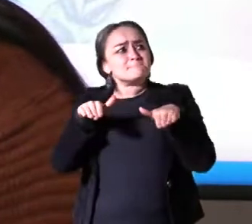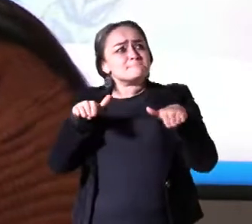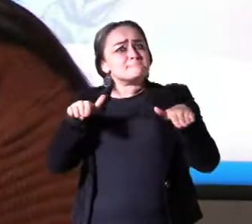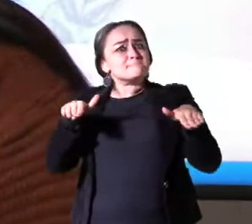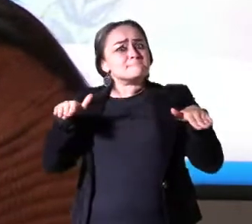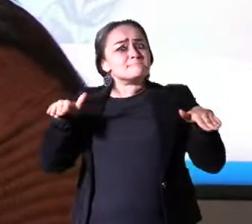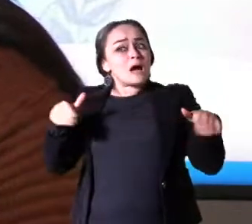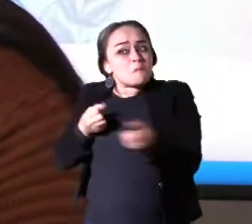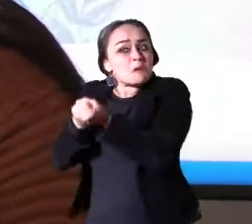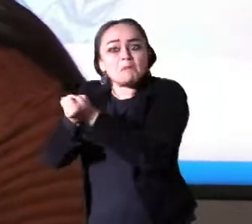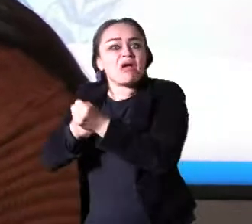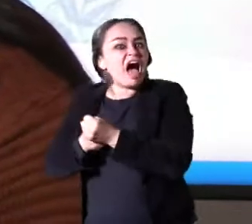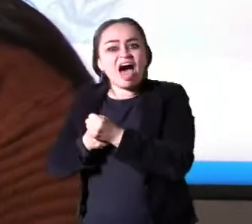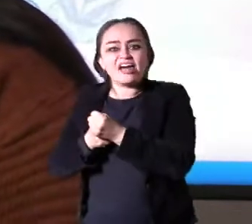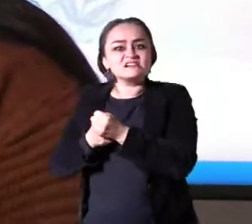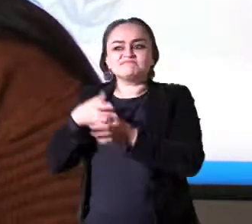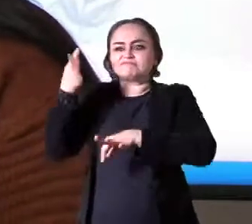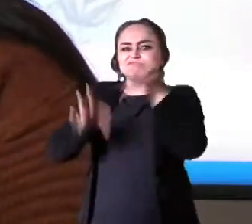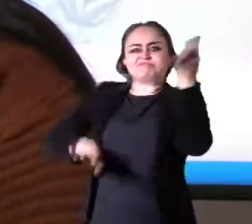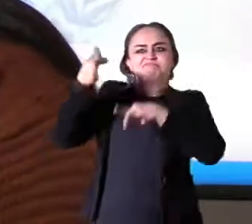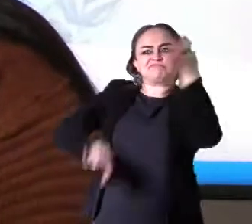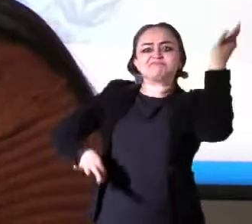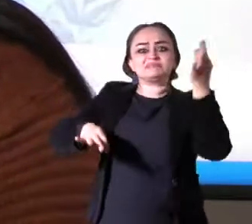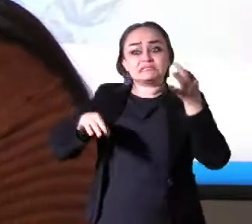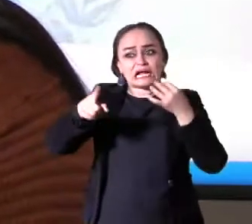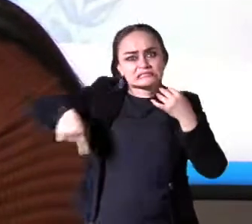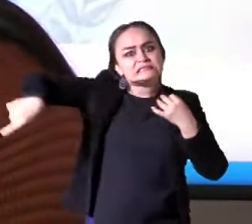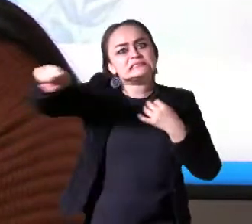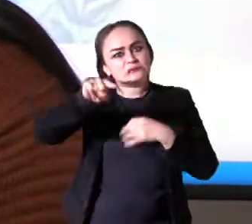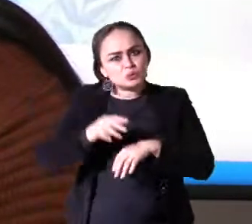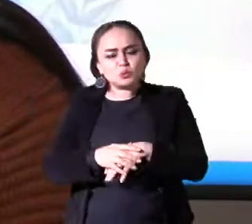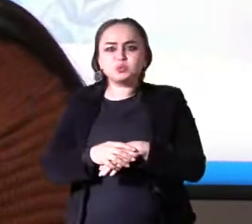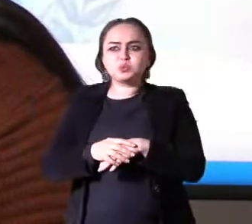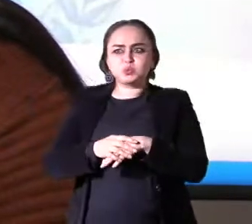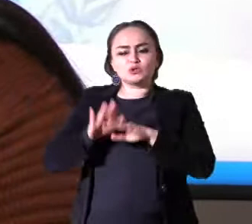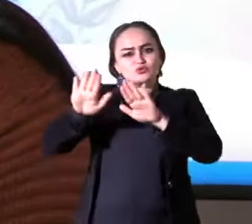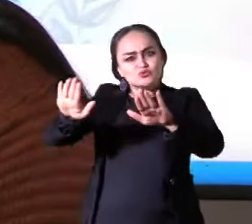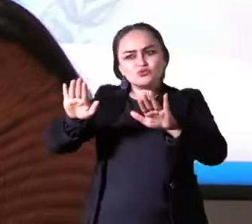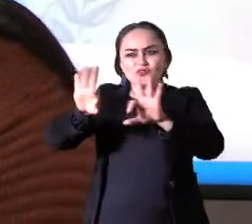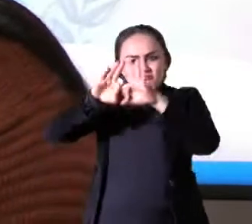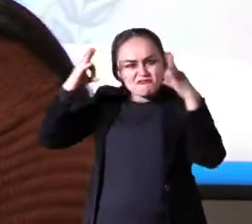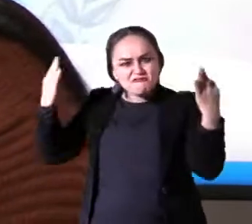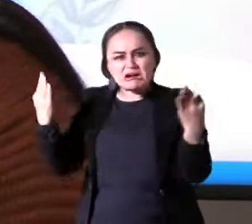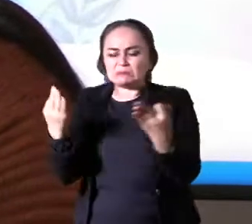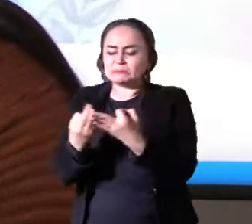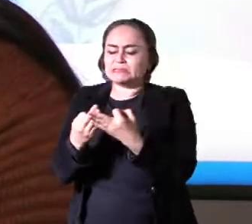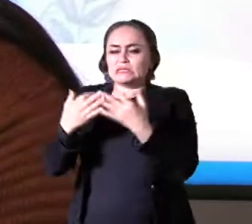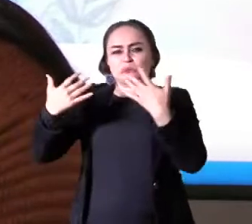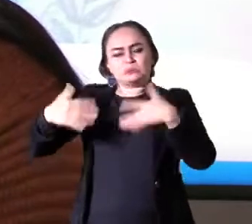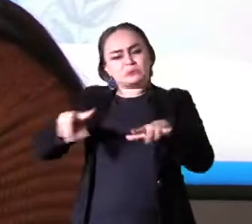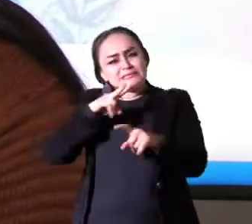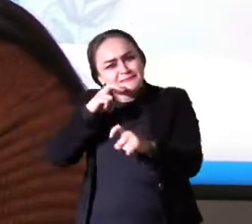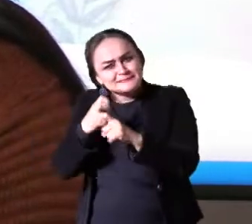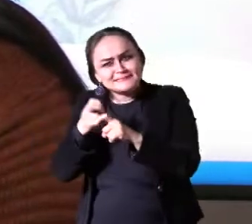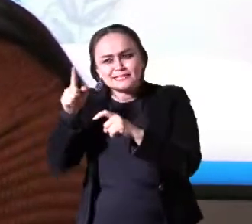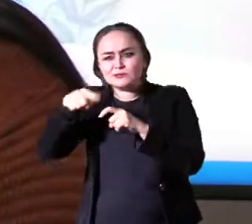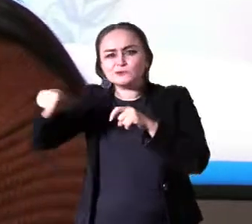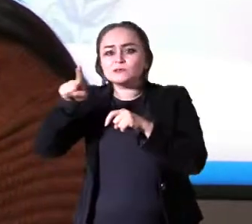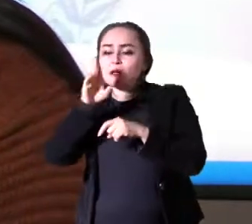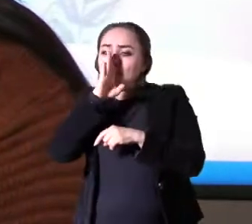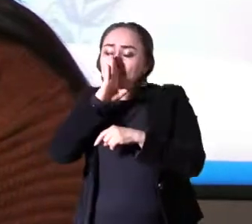de las injusticias el porvenir de una familia humilde quedar huérfana a edad